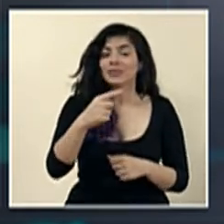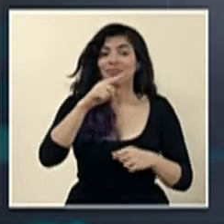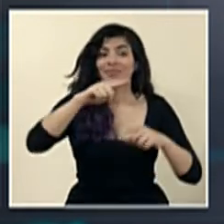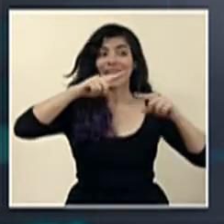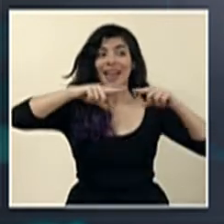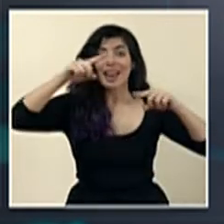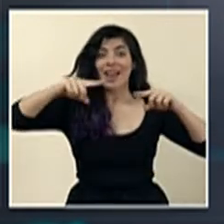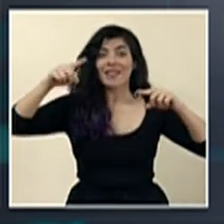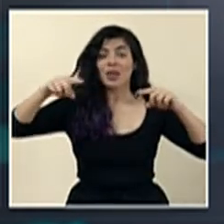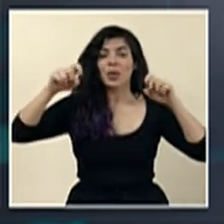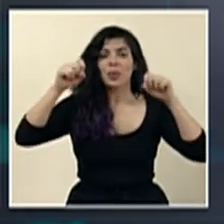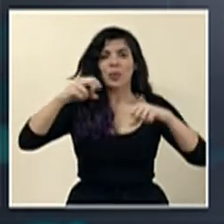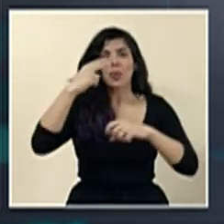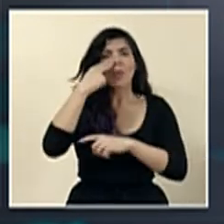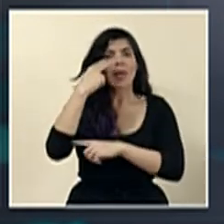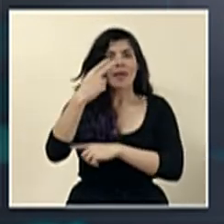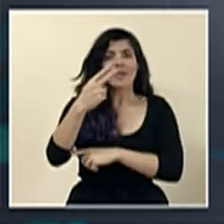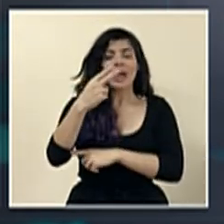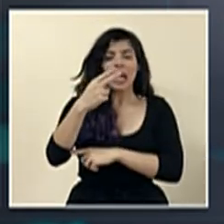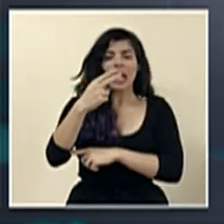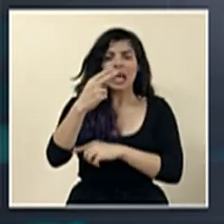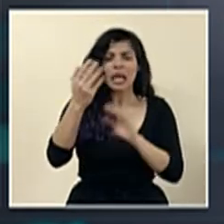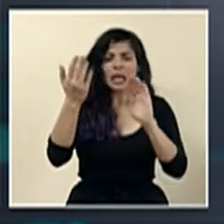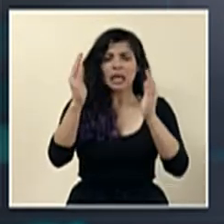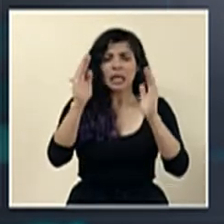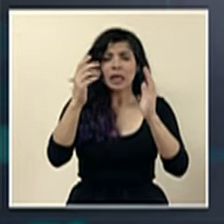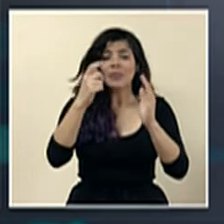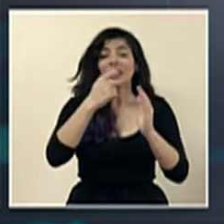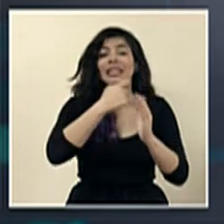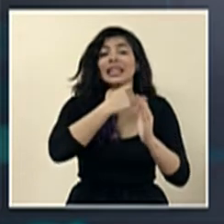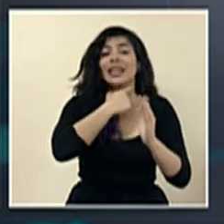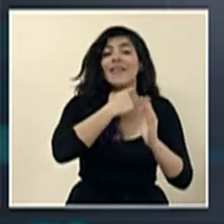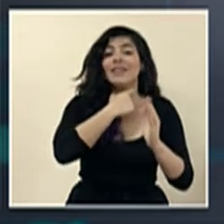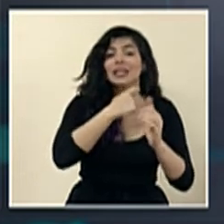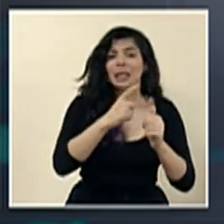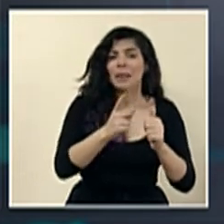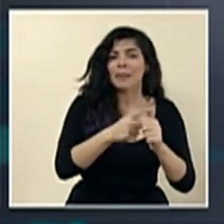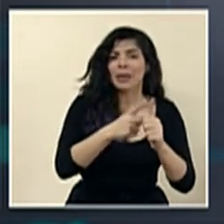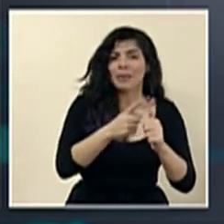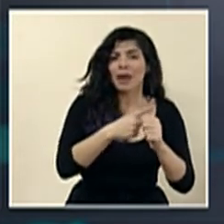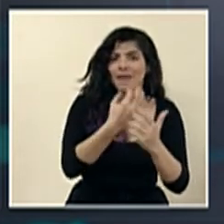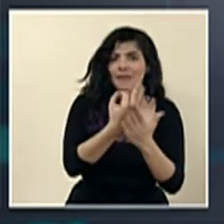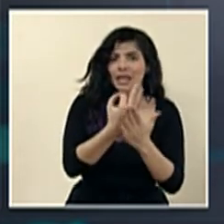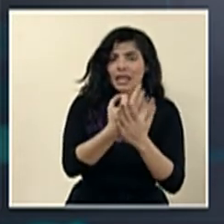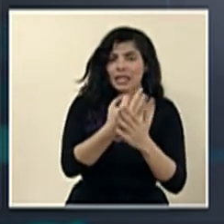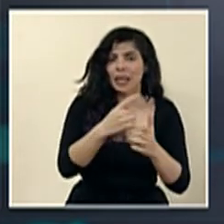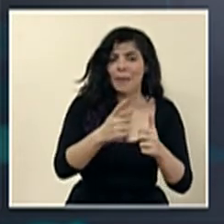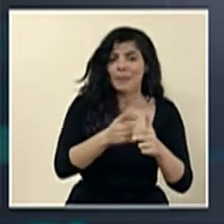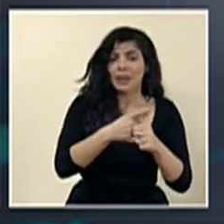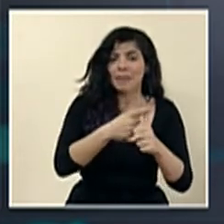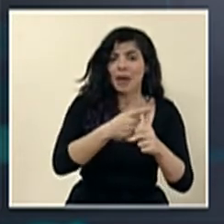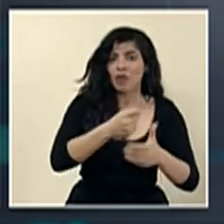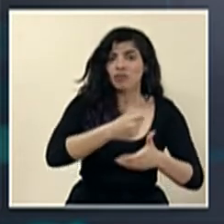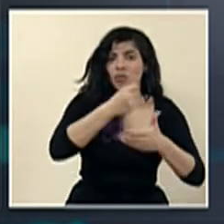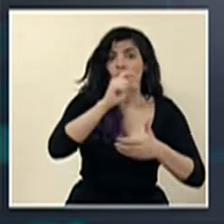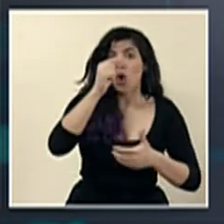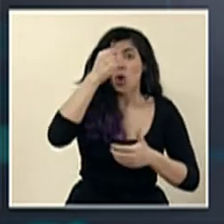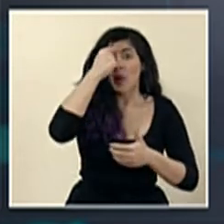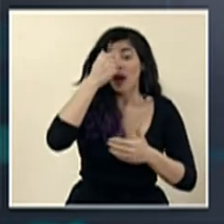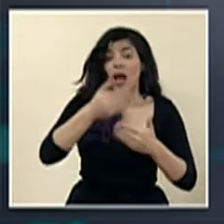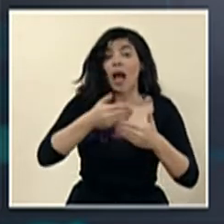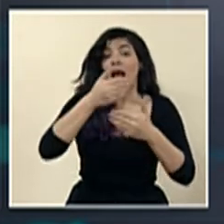gráfico ustedes ven que las proyecciones del déficit primario, del déficit financiero del gobierno central antes